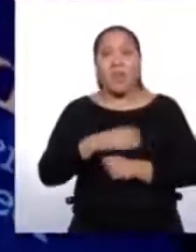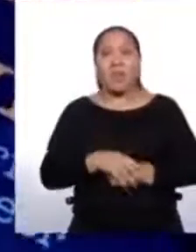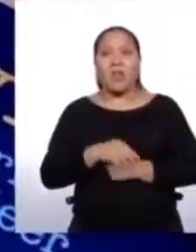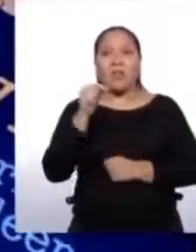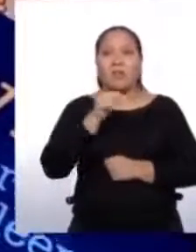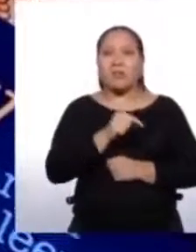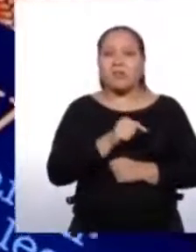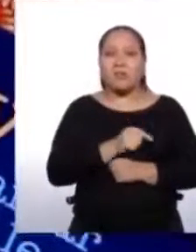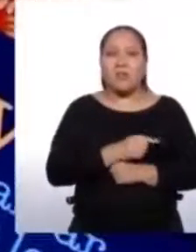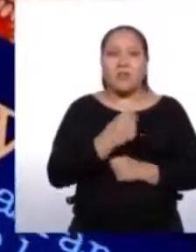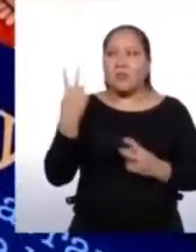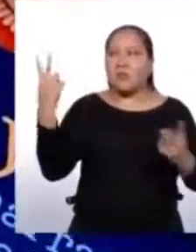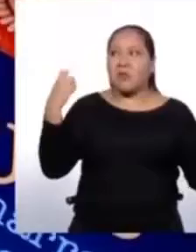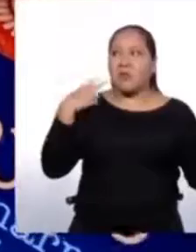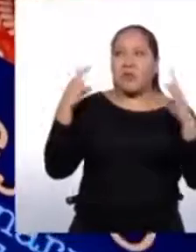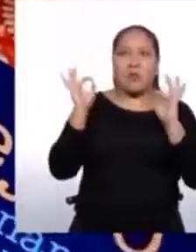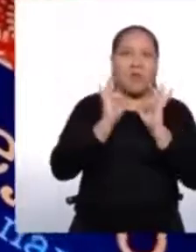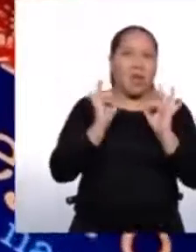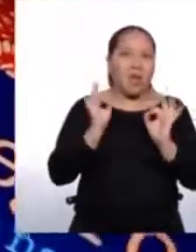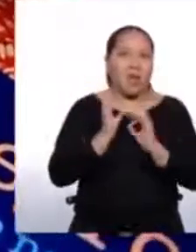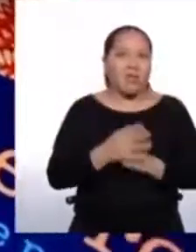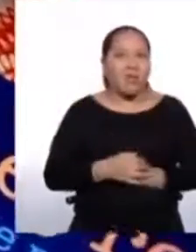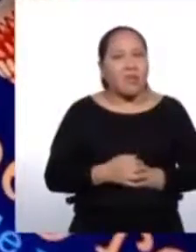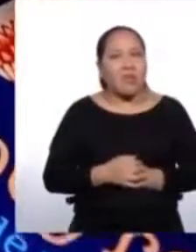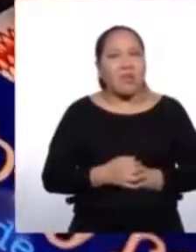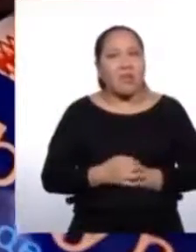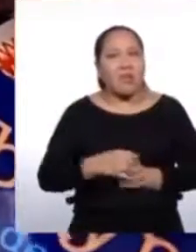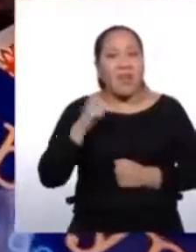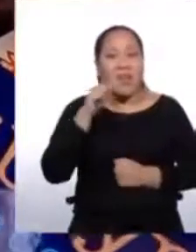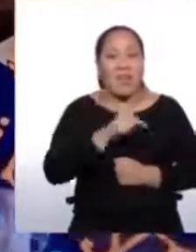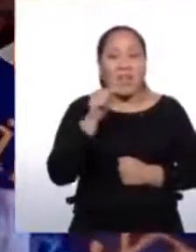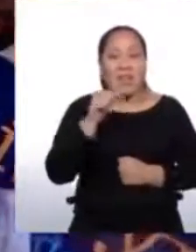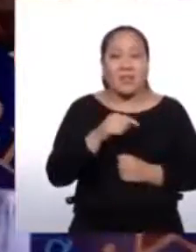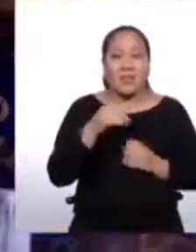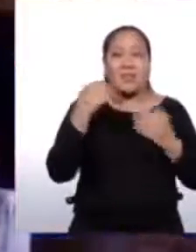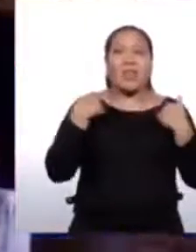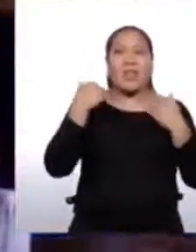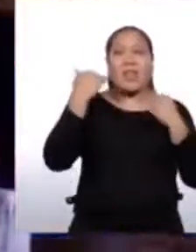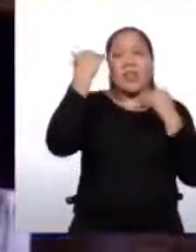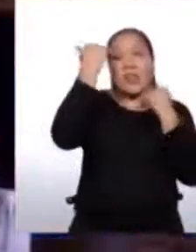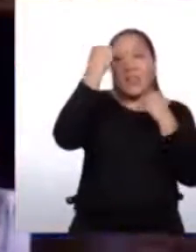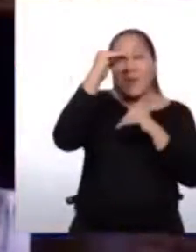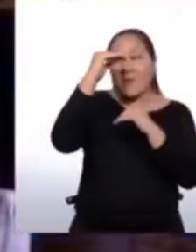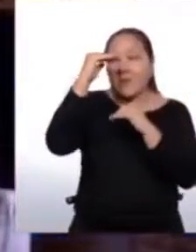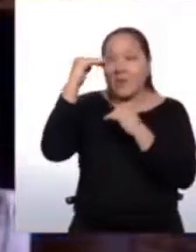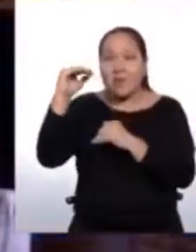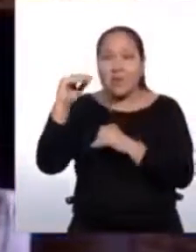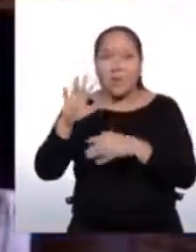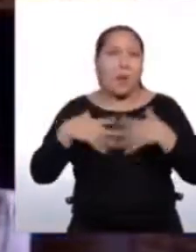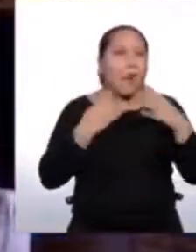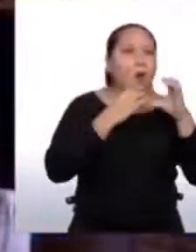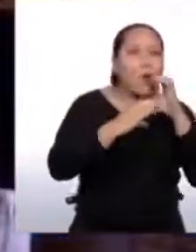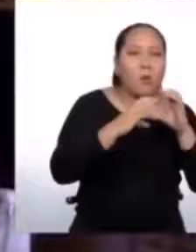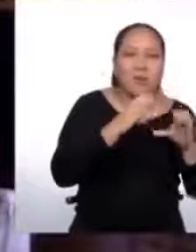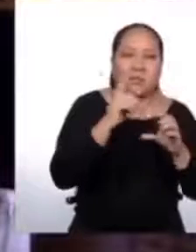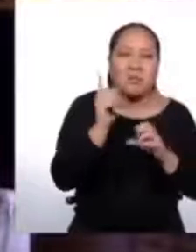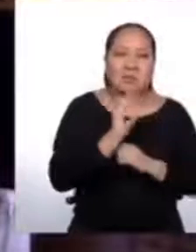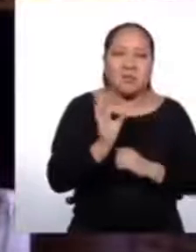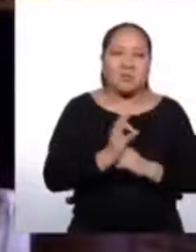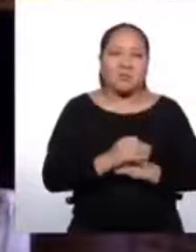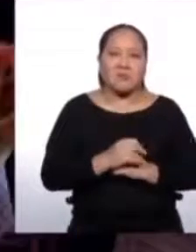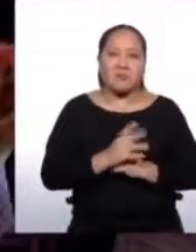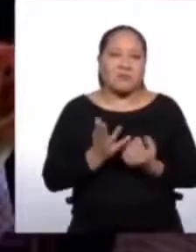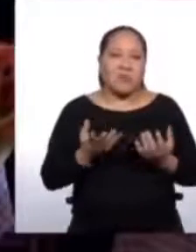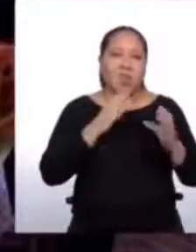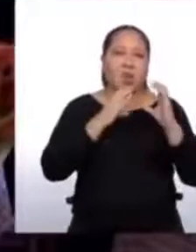se sienten insignificantes, ¿no? Entonces tienen una cierta limitación para establecer la conversación, establecer